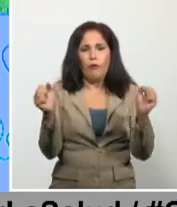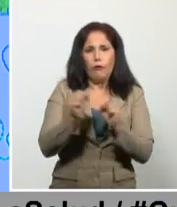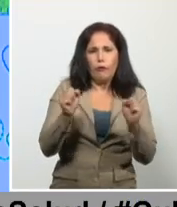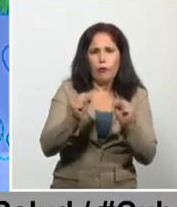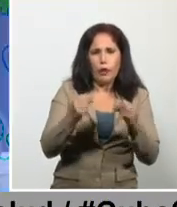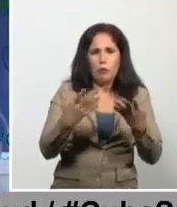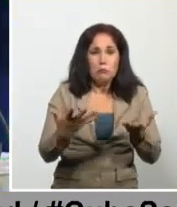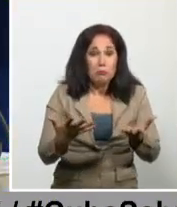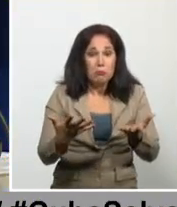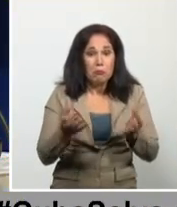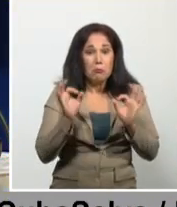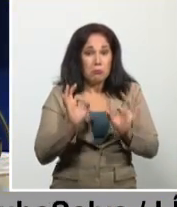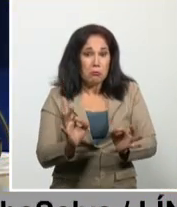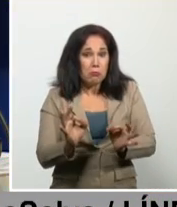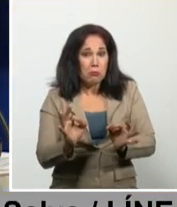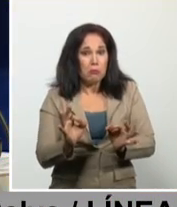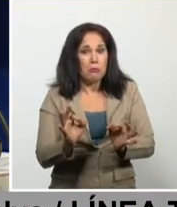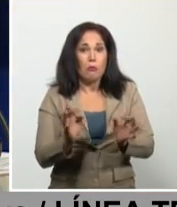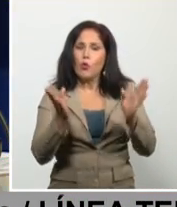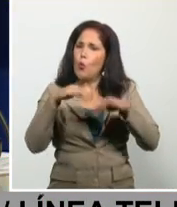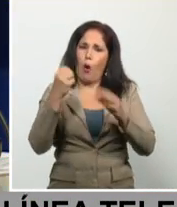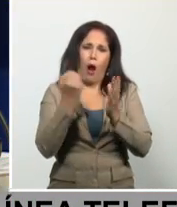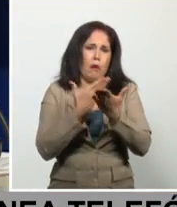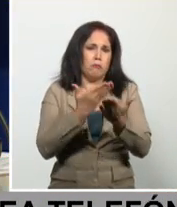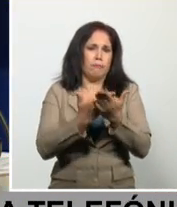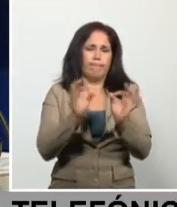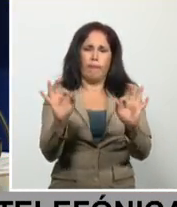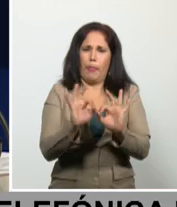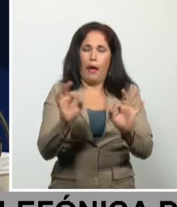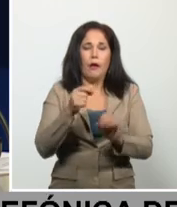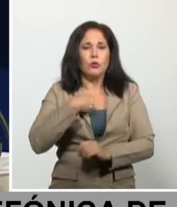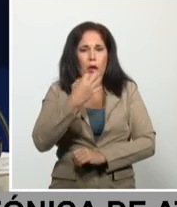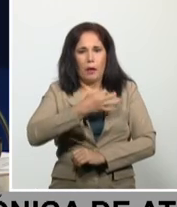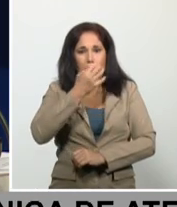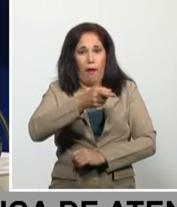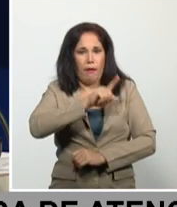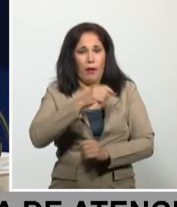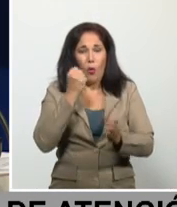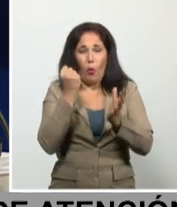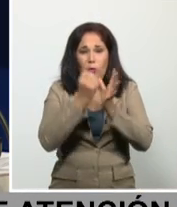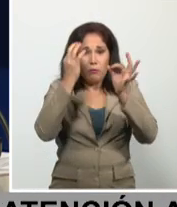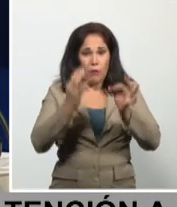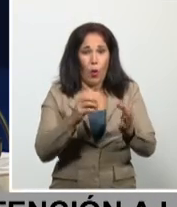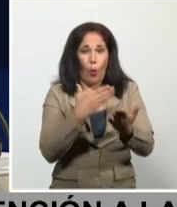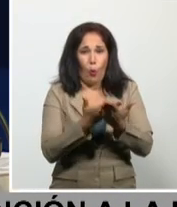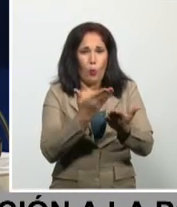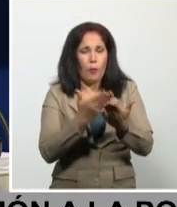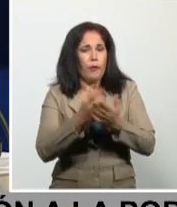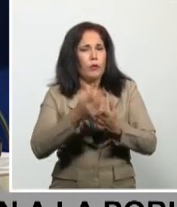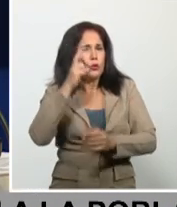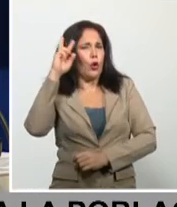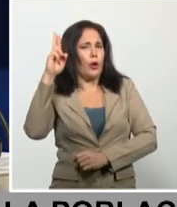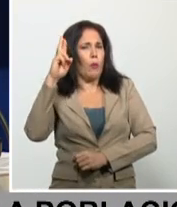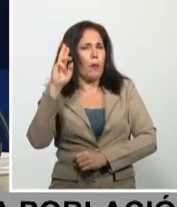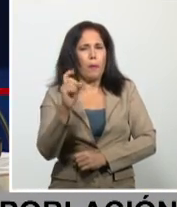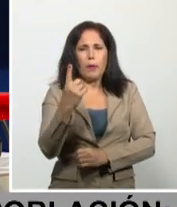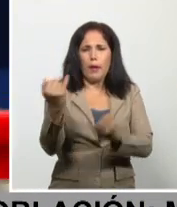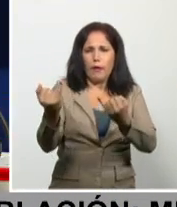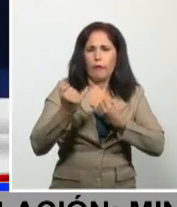pandemia? Es que no está comprobado, también lo he explicado, ¿no? Eso no está comprobado. Yo recuerdo de las primeras veces que oí de